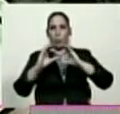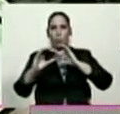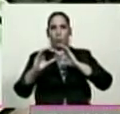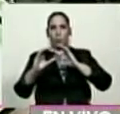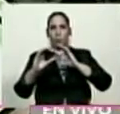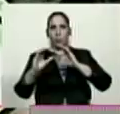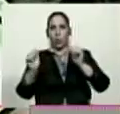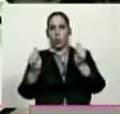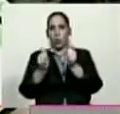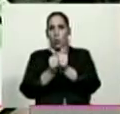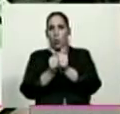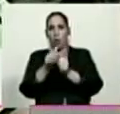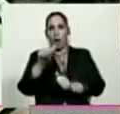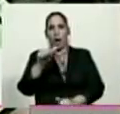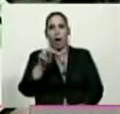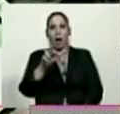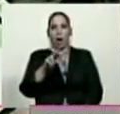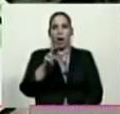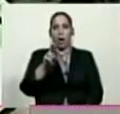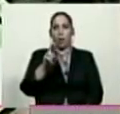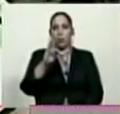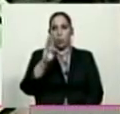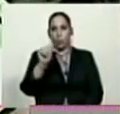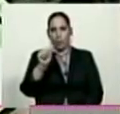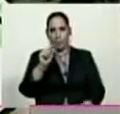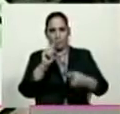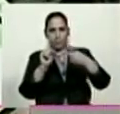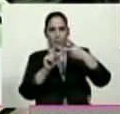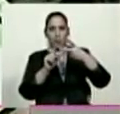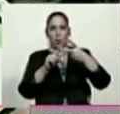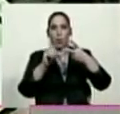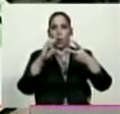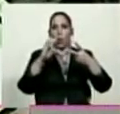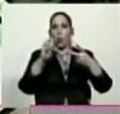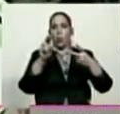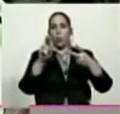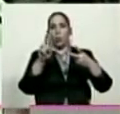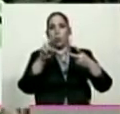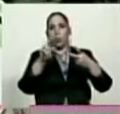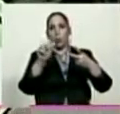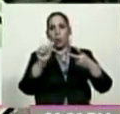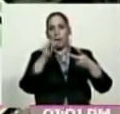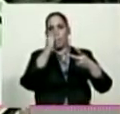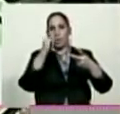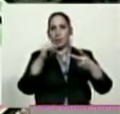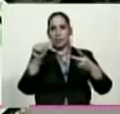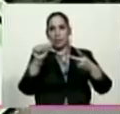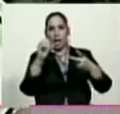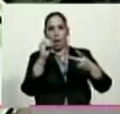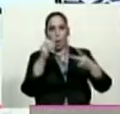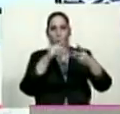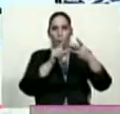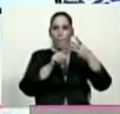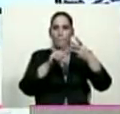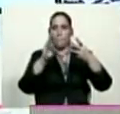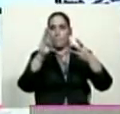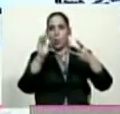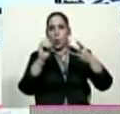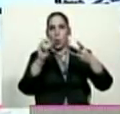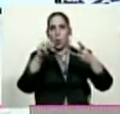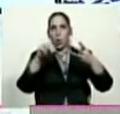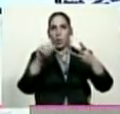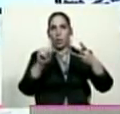con Aruba, Curazao y Bonaire. Me duele mucho eso. También tengo raíces en